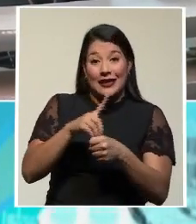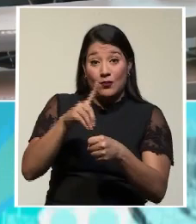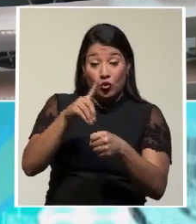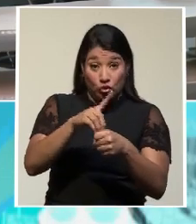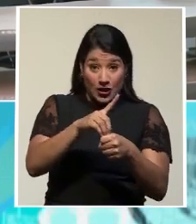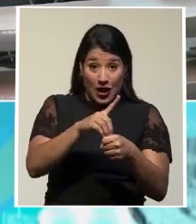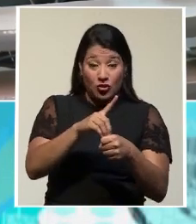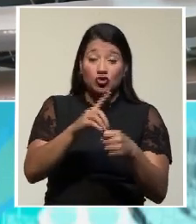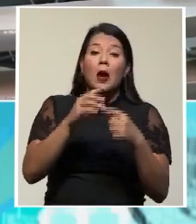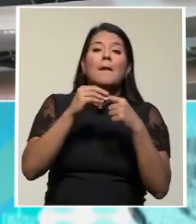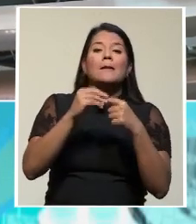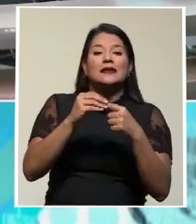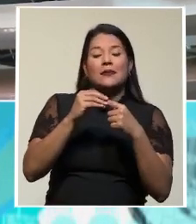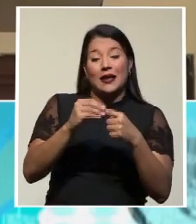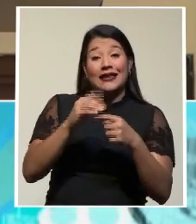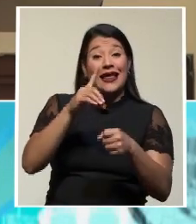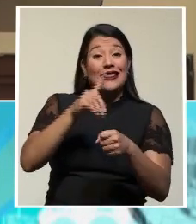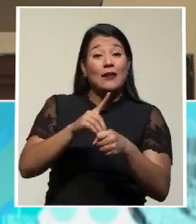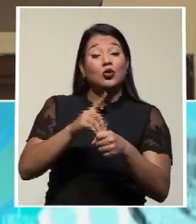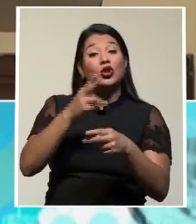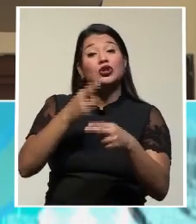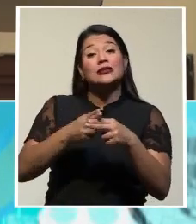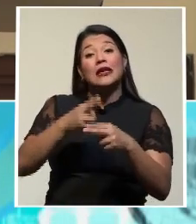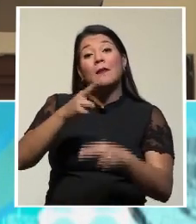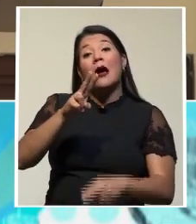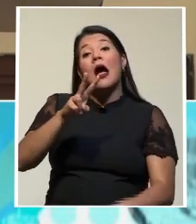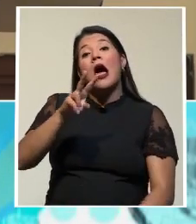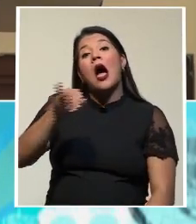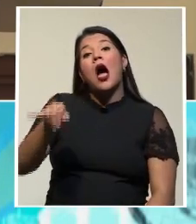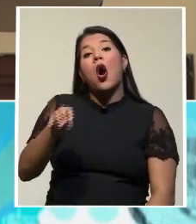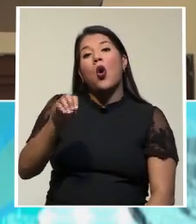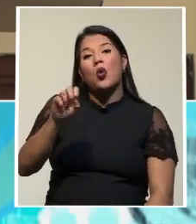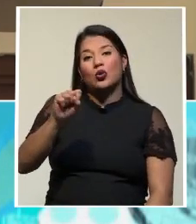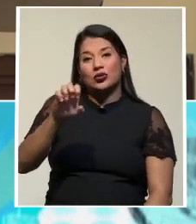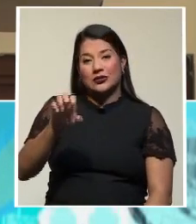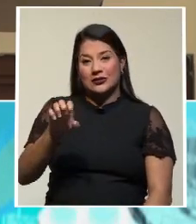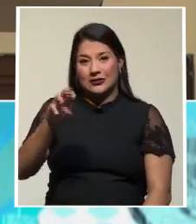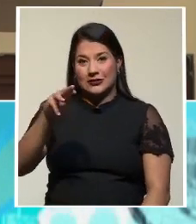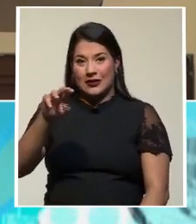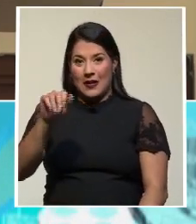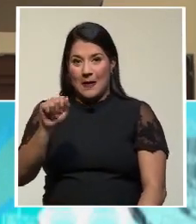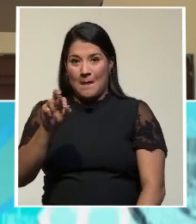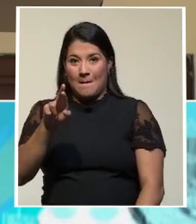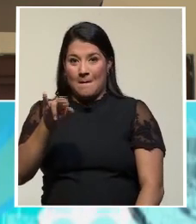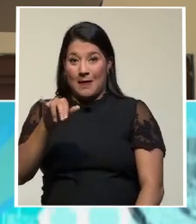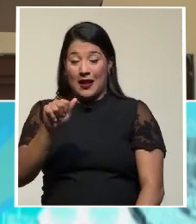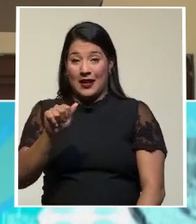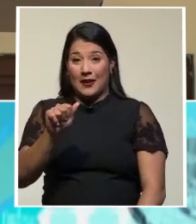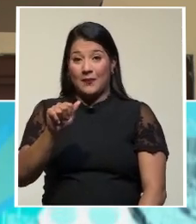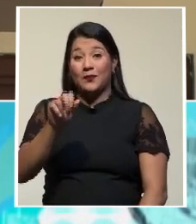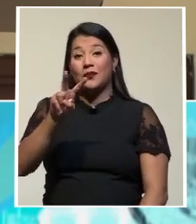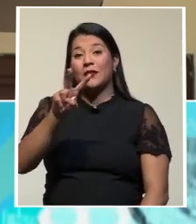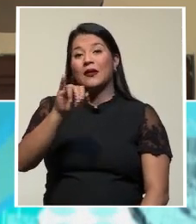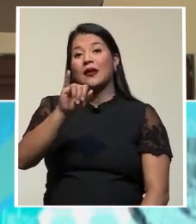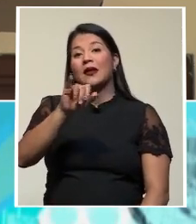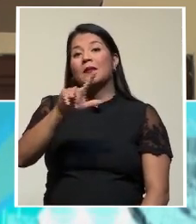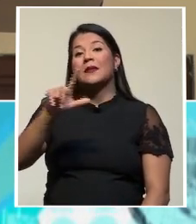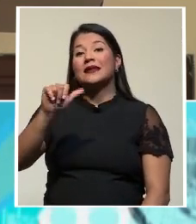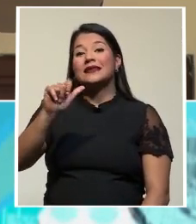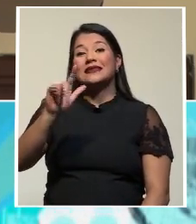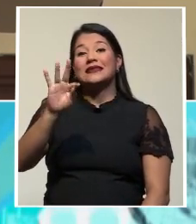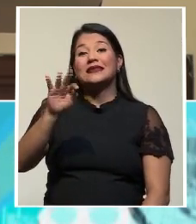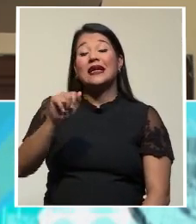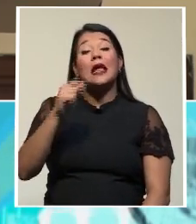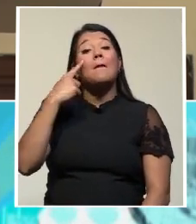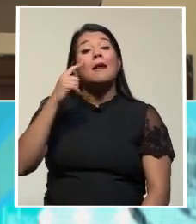encabezados por el diputado del Frente Amplio, José María Villalta, para pues tener más claridad sobre lo que es la